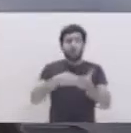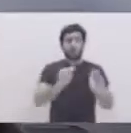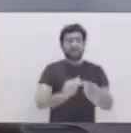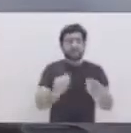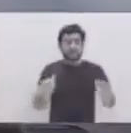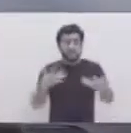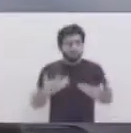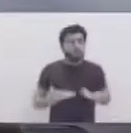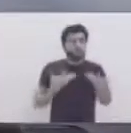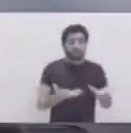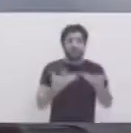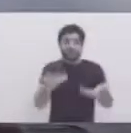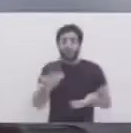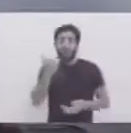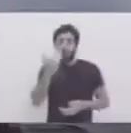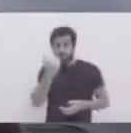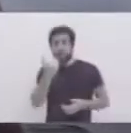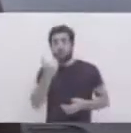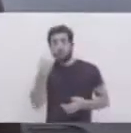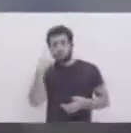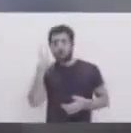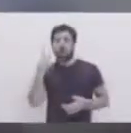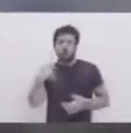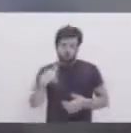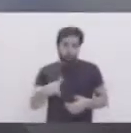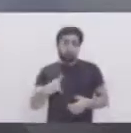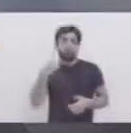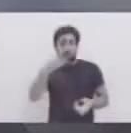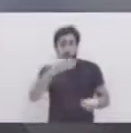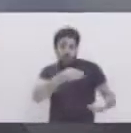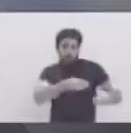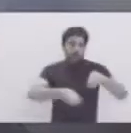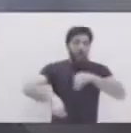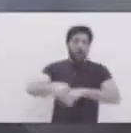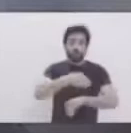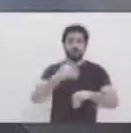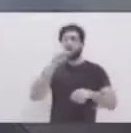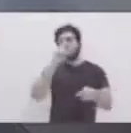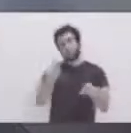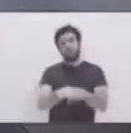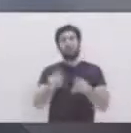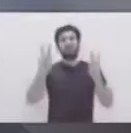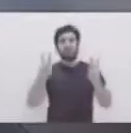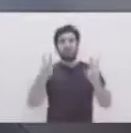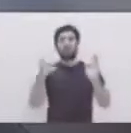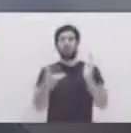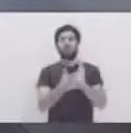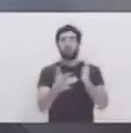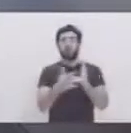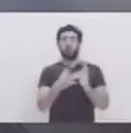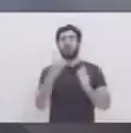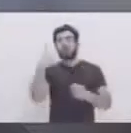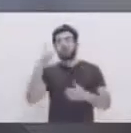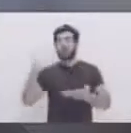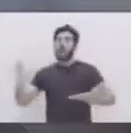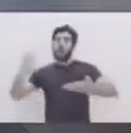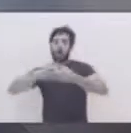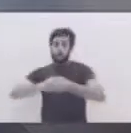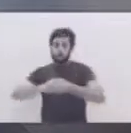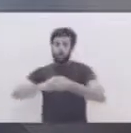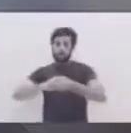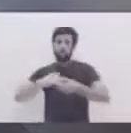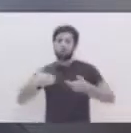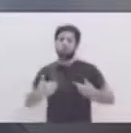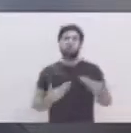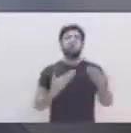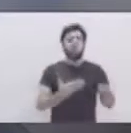niños desde que se suspendieron las clases. La transformación tecnológica en las aulas, como el convenio para la integración de